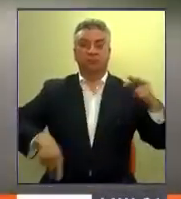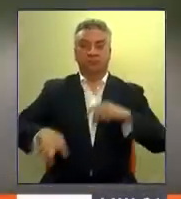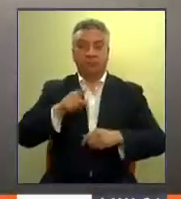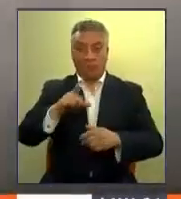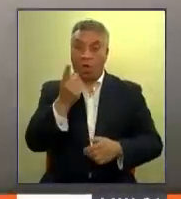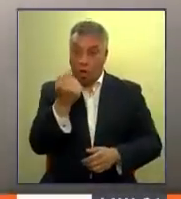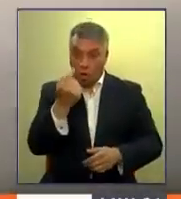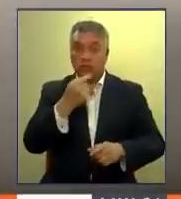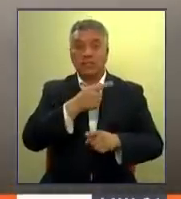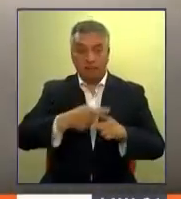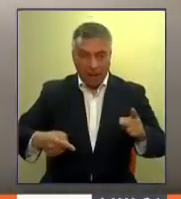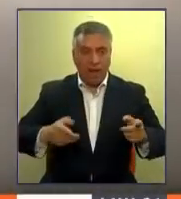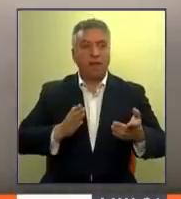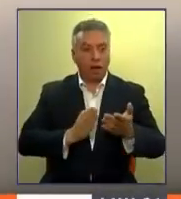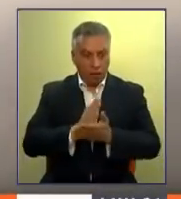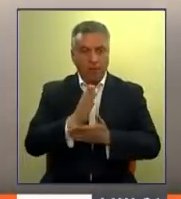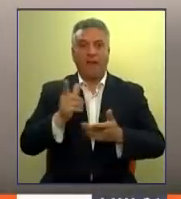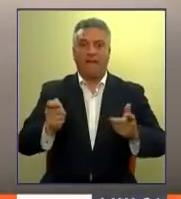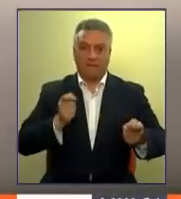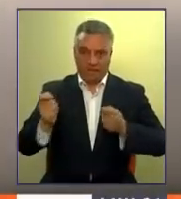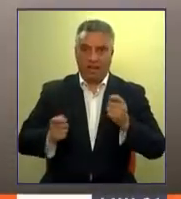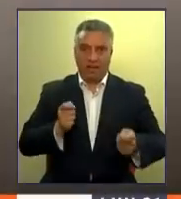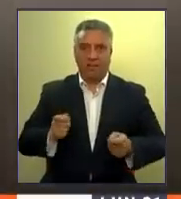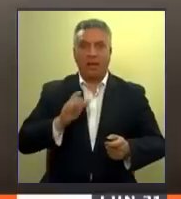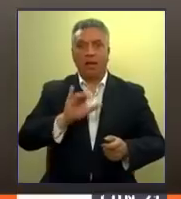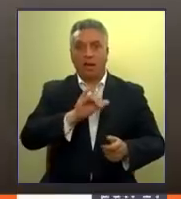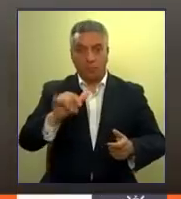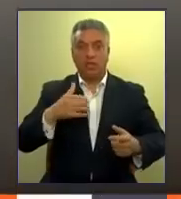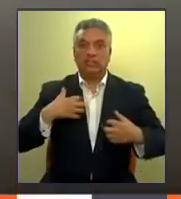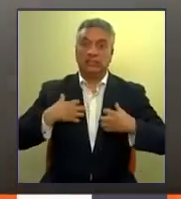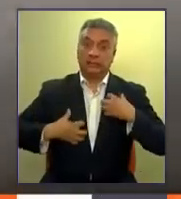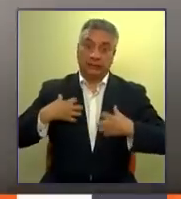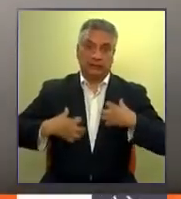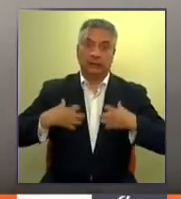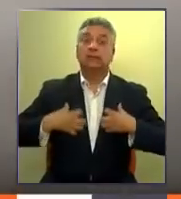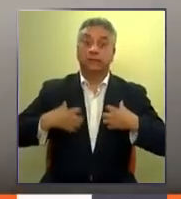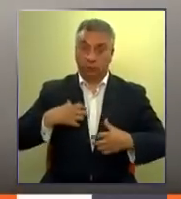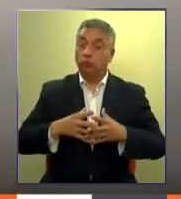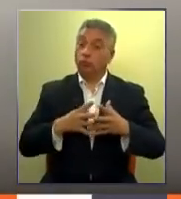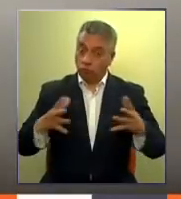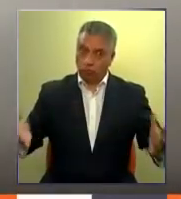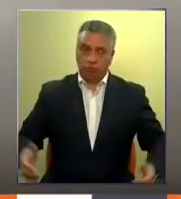fiesta para algunos comienza de igual manera la pesadilla para muchos